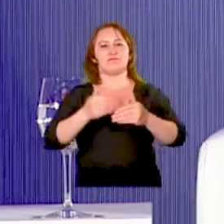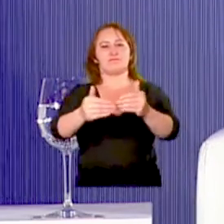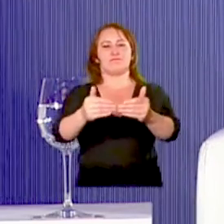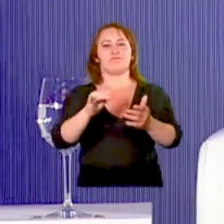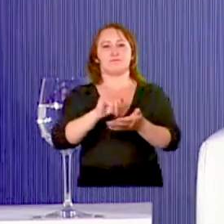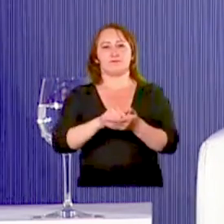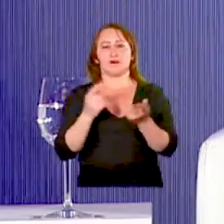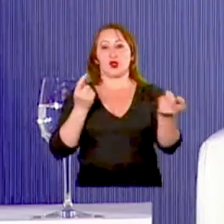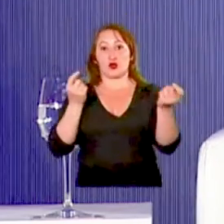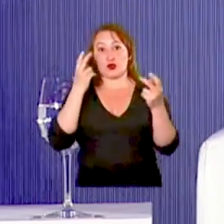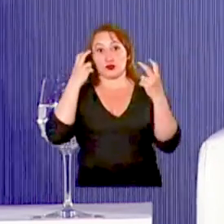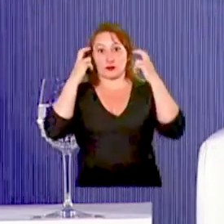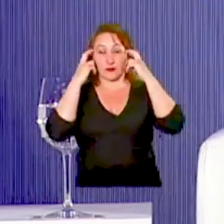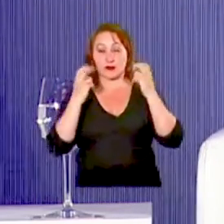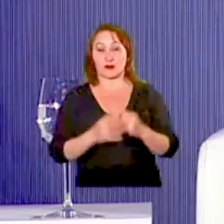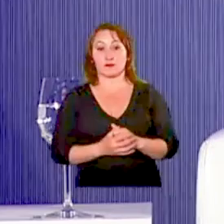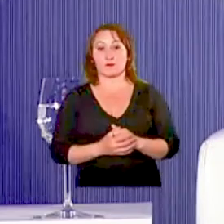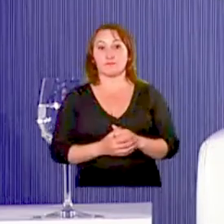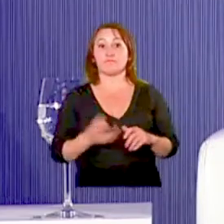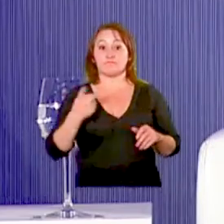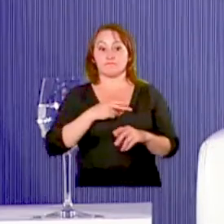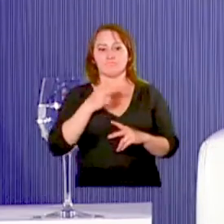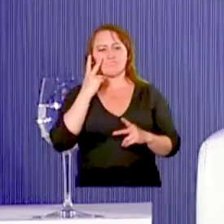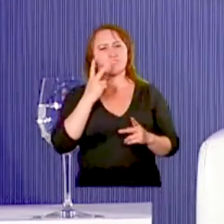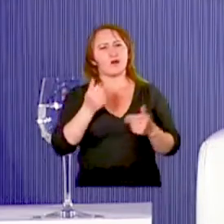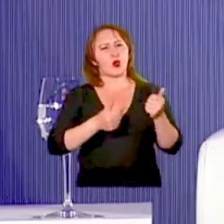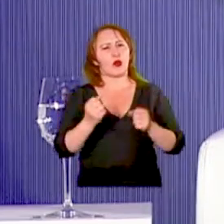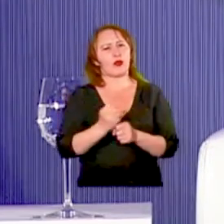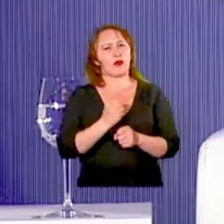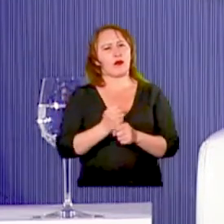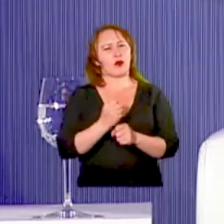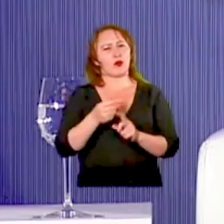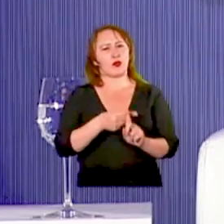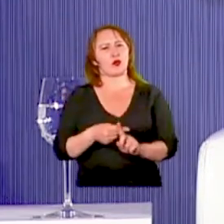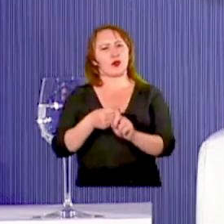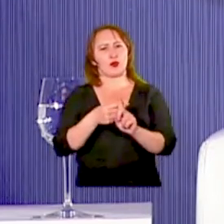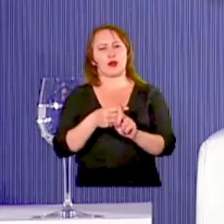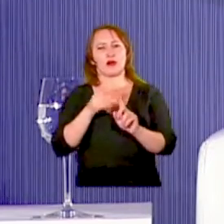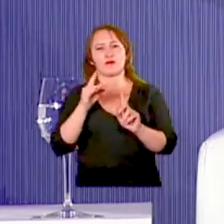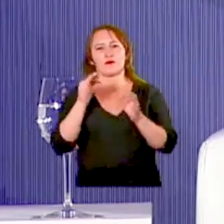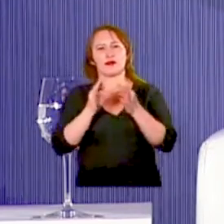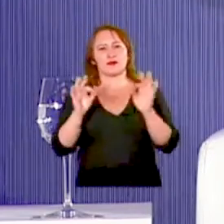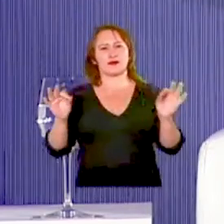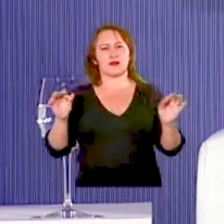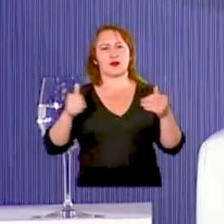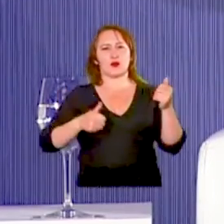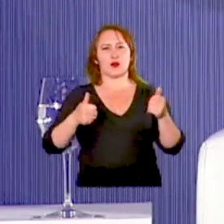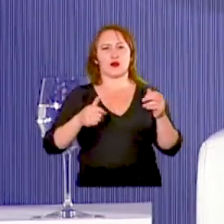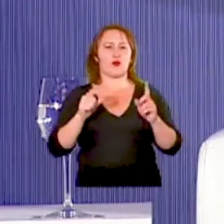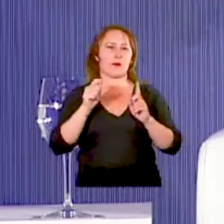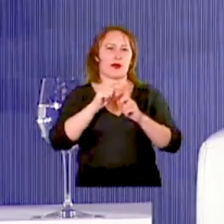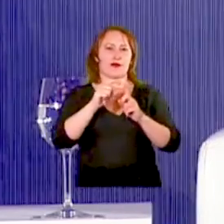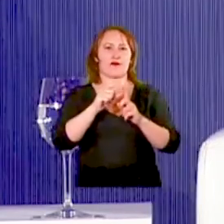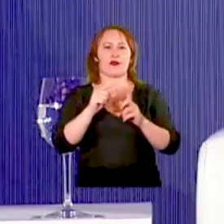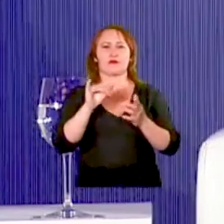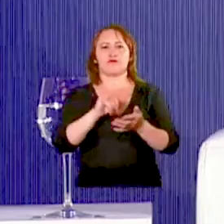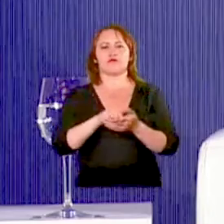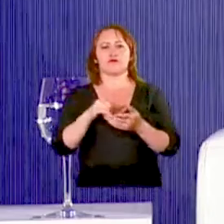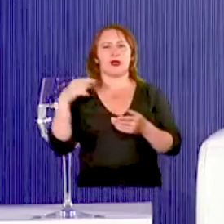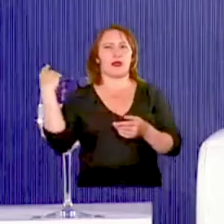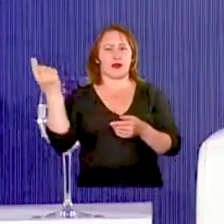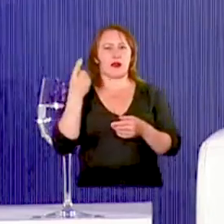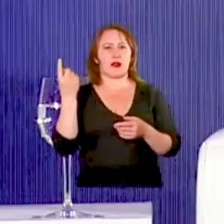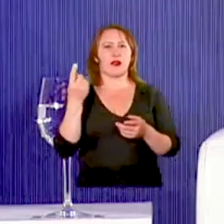mitigación. Nosotros hemos visto desde el trabajo que hacemos en la Procuraduría, utilizando una frase que se vuelve, una palabra que se vuelve muy común